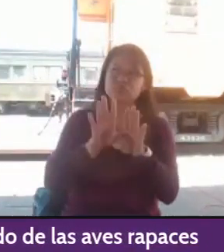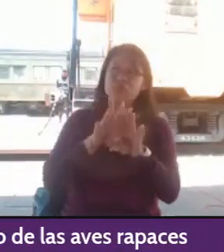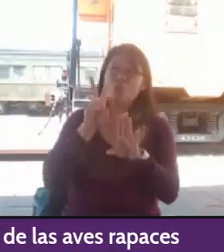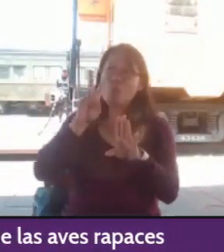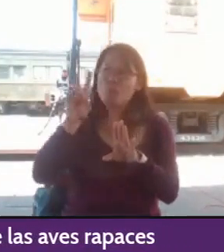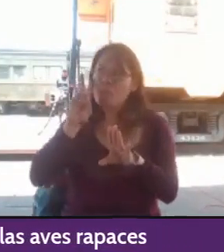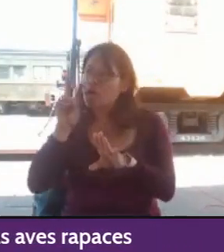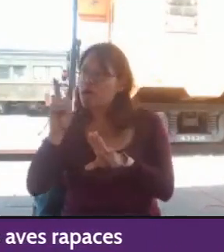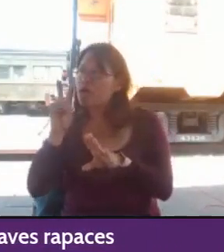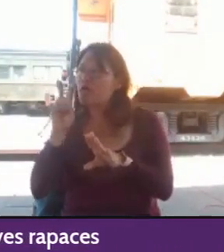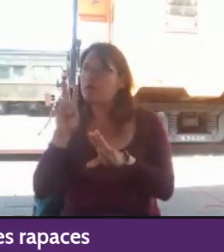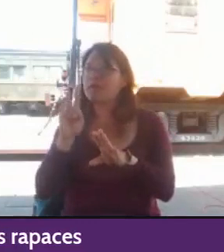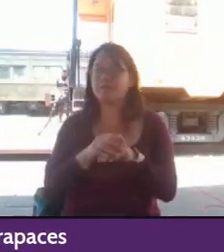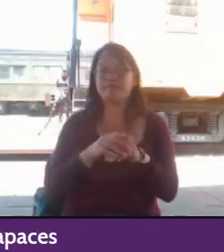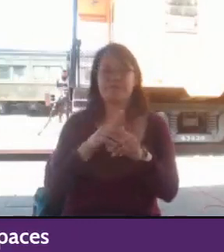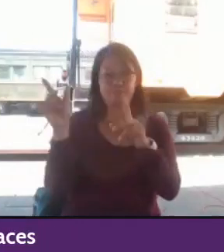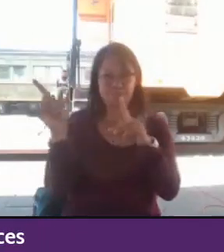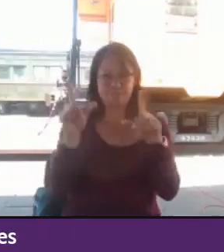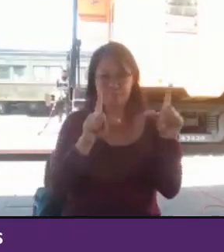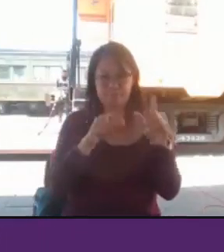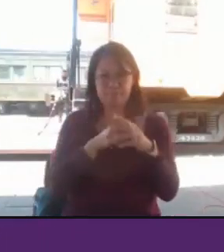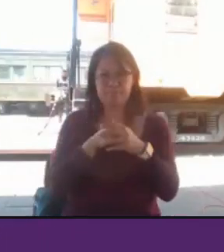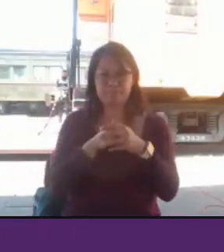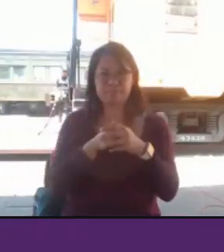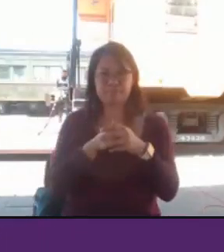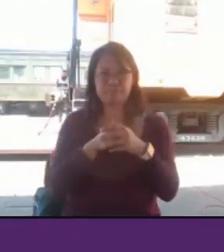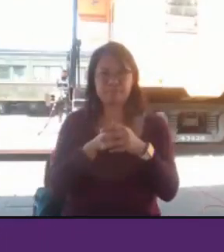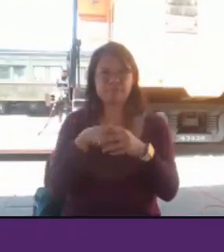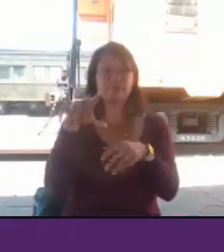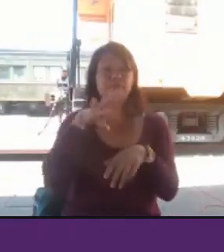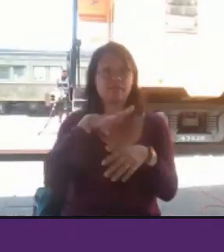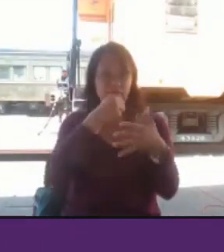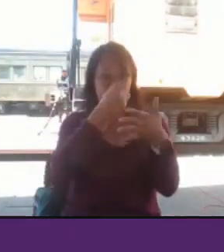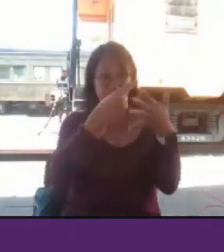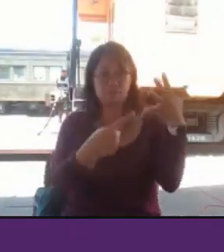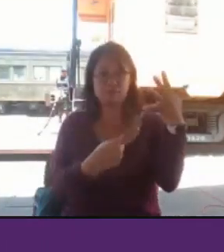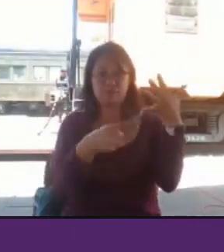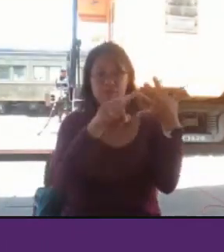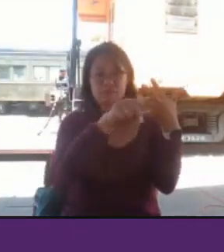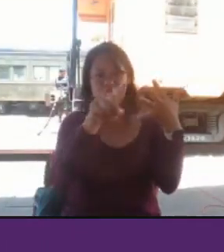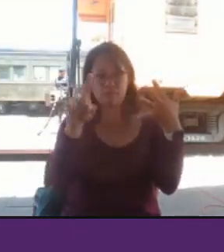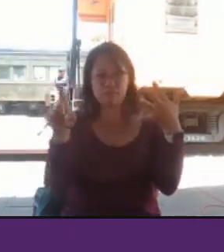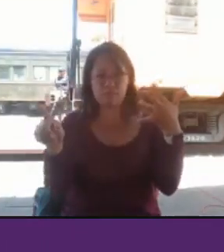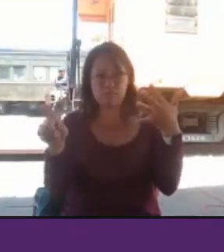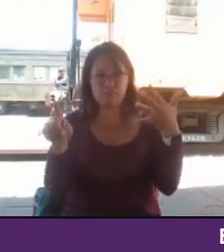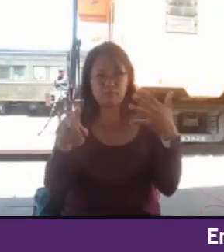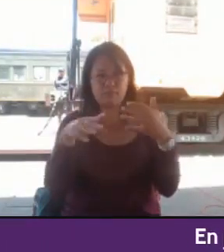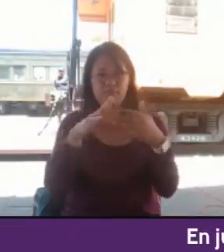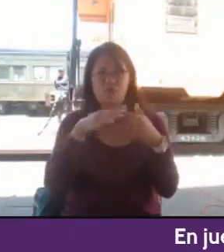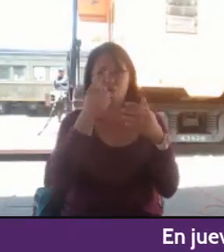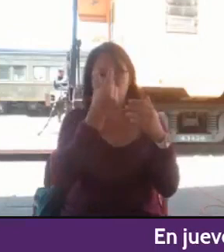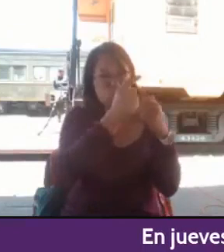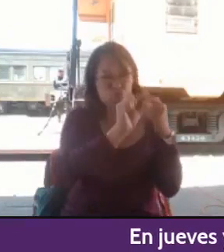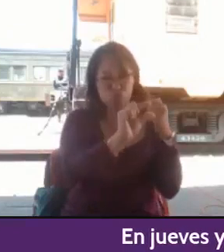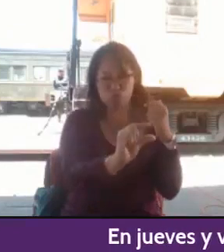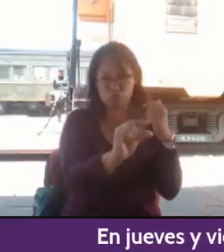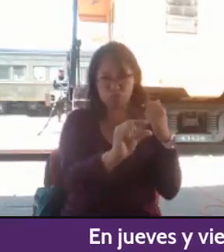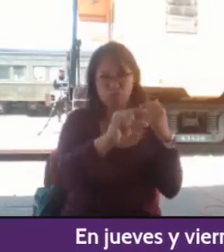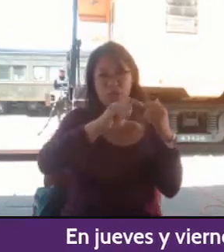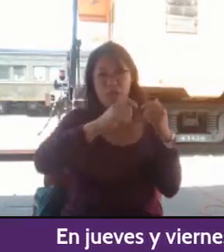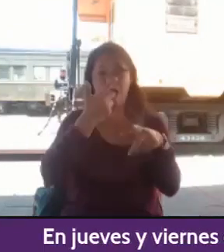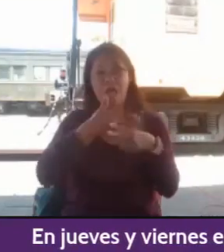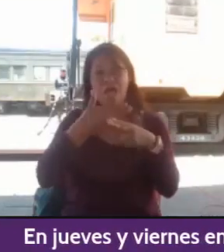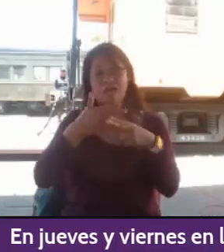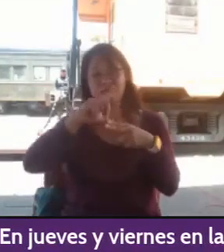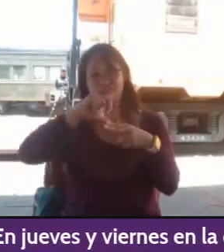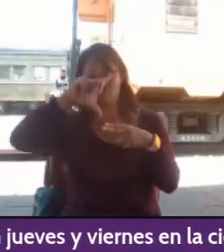garras. Y paso una más esa. Estas son las garras por tamaños, de las más pequeñas que hay a las más chicas. Primero